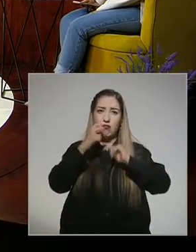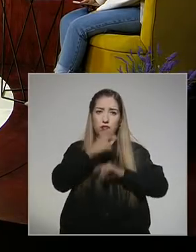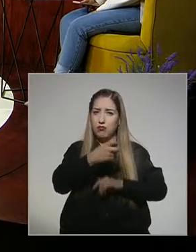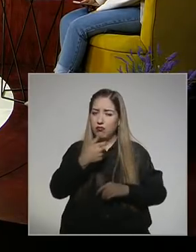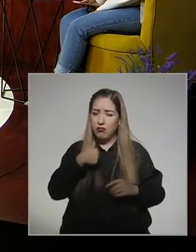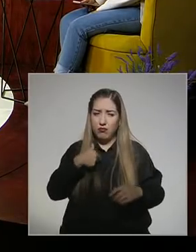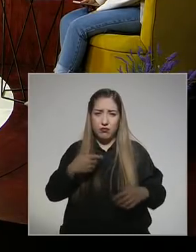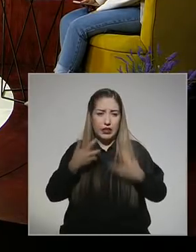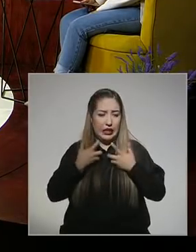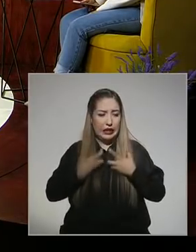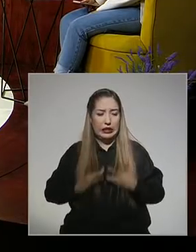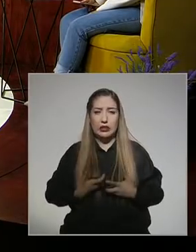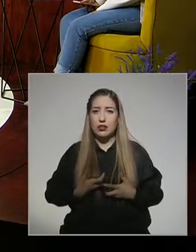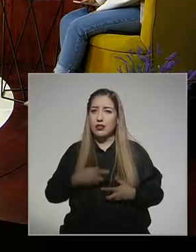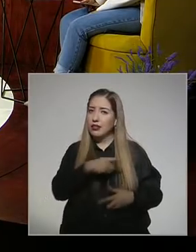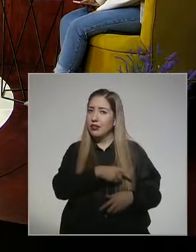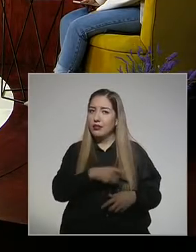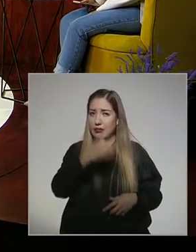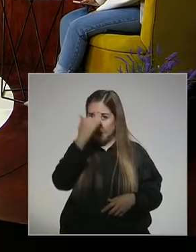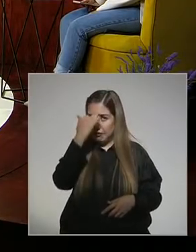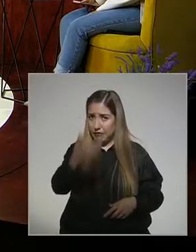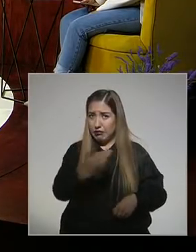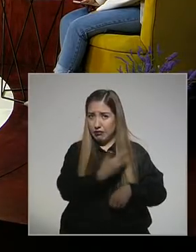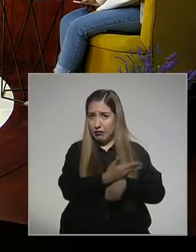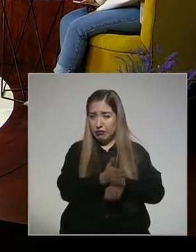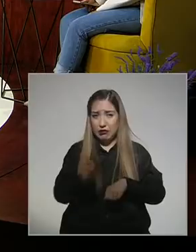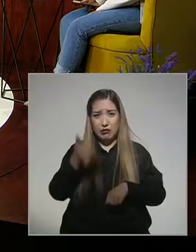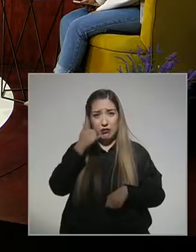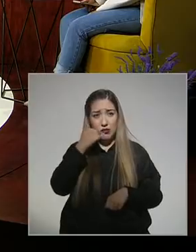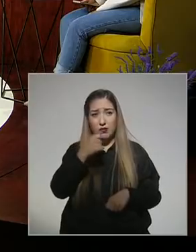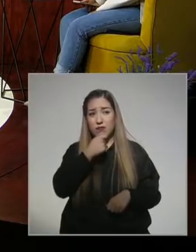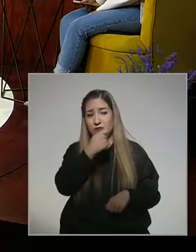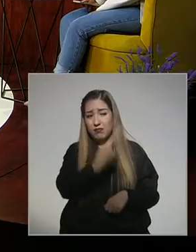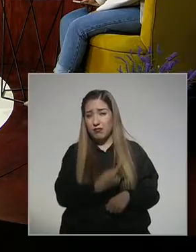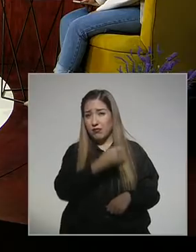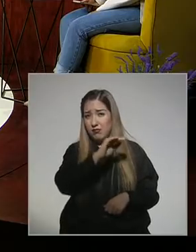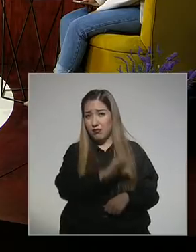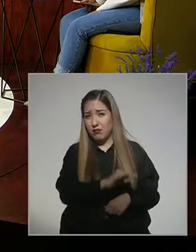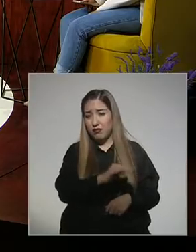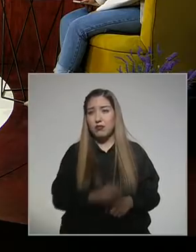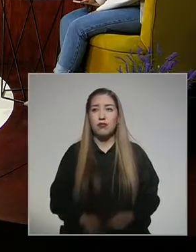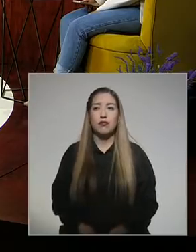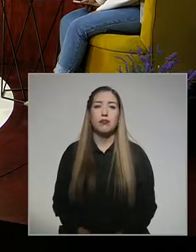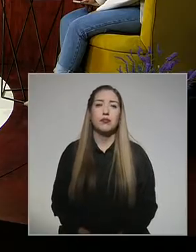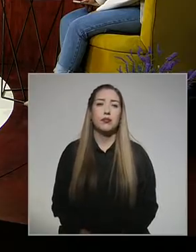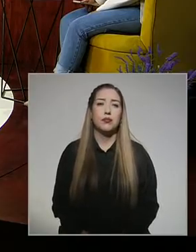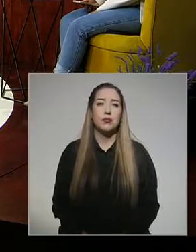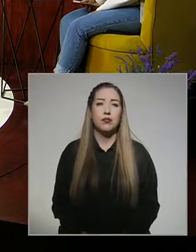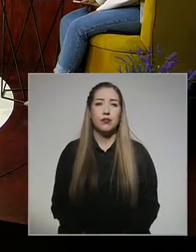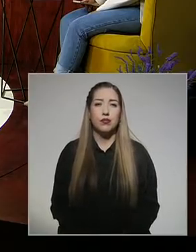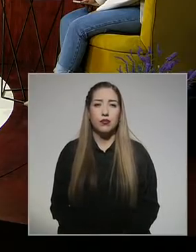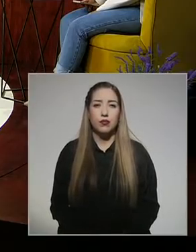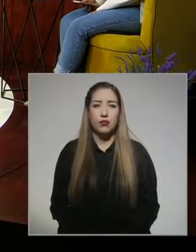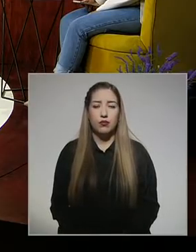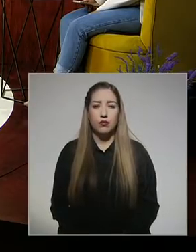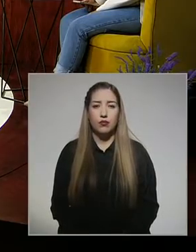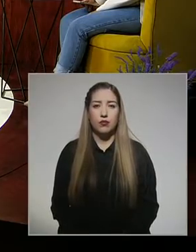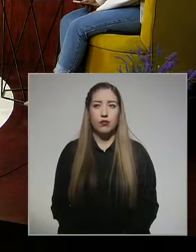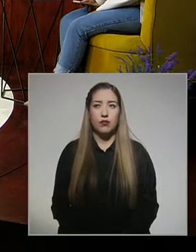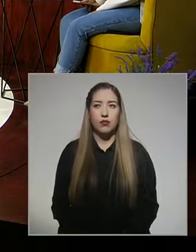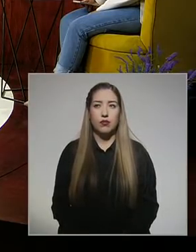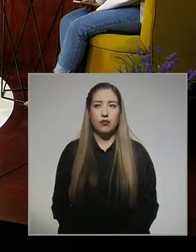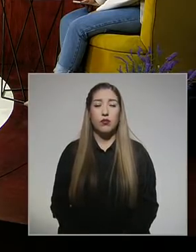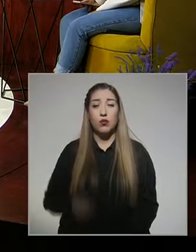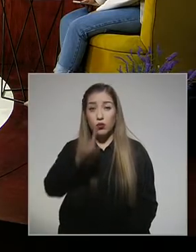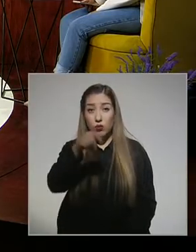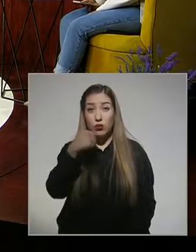mía decir... El niño es más pequeño que tú, ¿no? Yo muchas veces le digo a los papás, tú estás esperando que tu niño de 10 años te responda como un